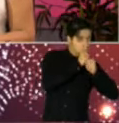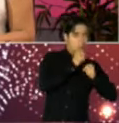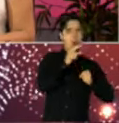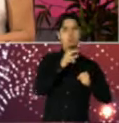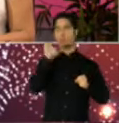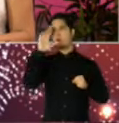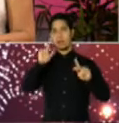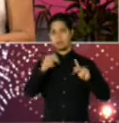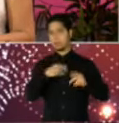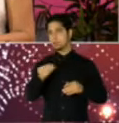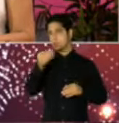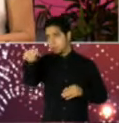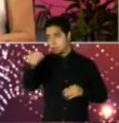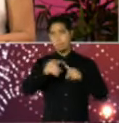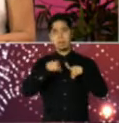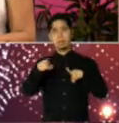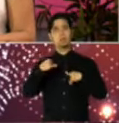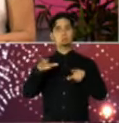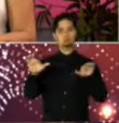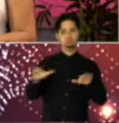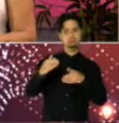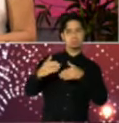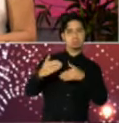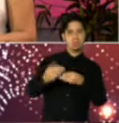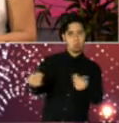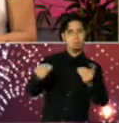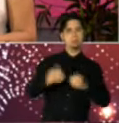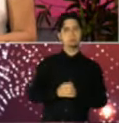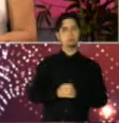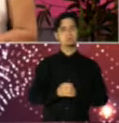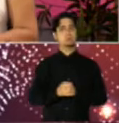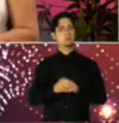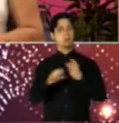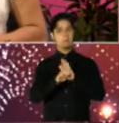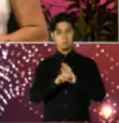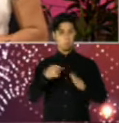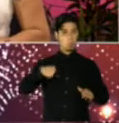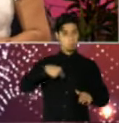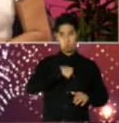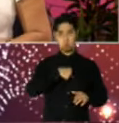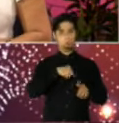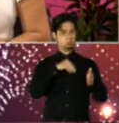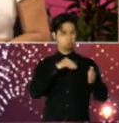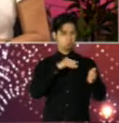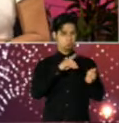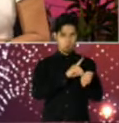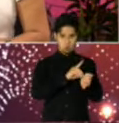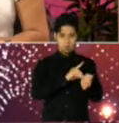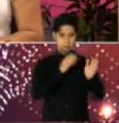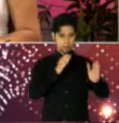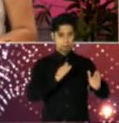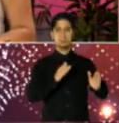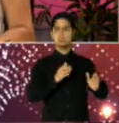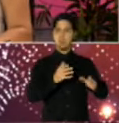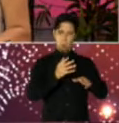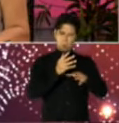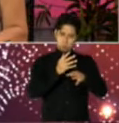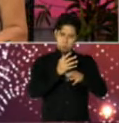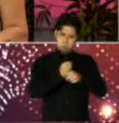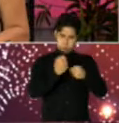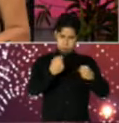adelante? Esa es la pregunta que tú te tienes que hacer. Todos nosotros hemos recibido mensajes de personas que están ofreciendo